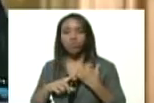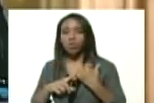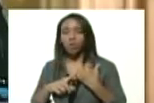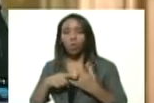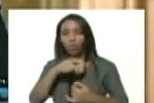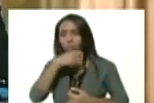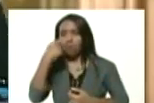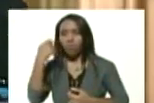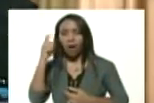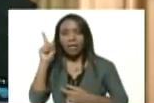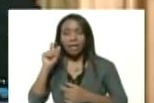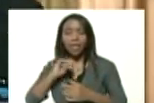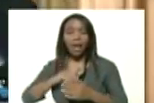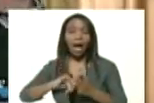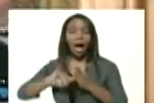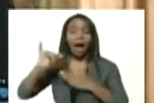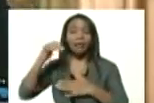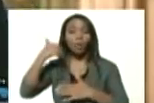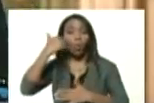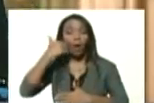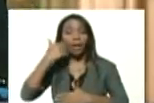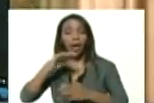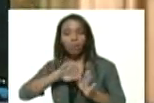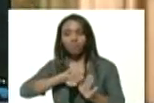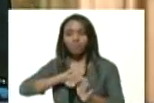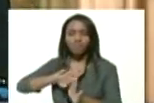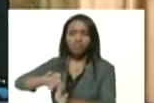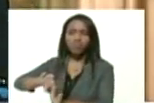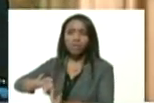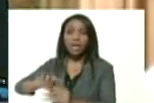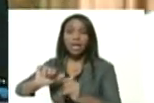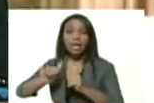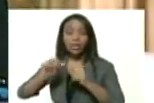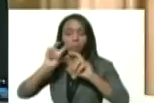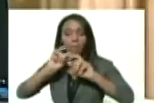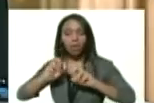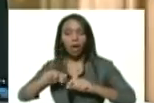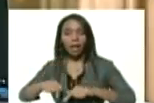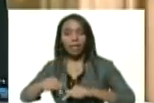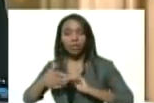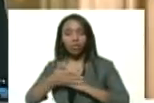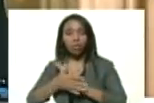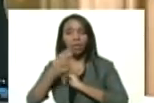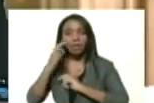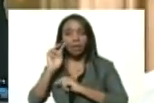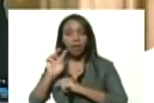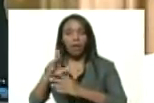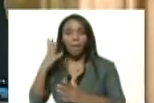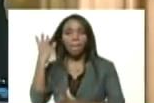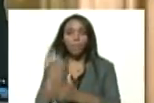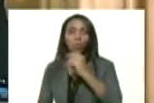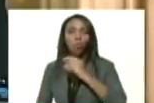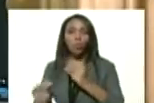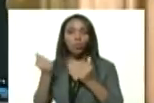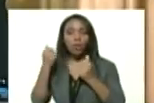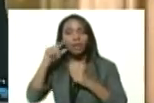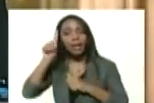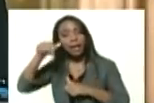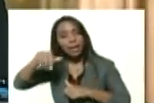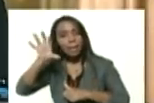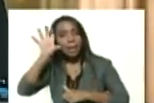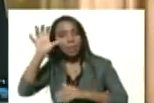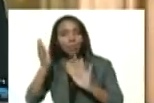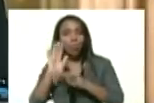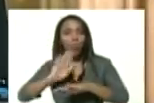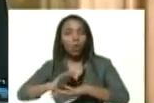narcotraficante de la alta guajira y lo apartamos y luego se inició la investigación aquí y se fue del país se fugó del país porque